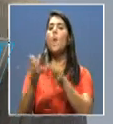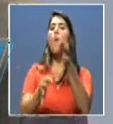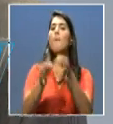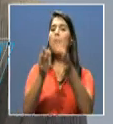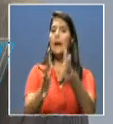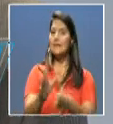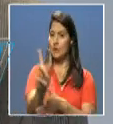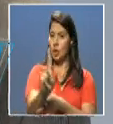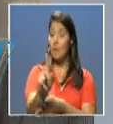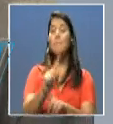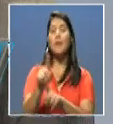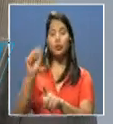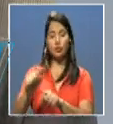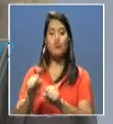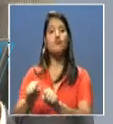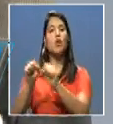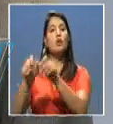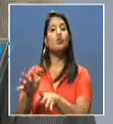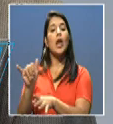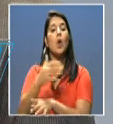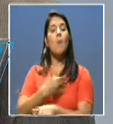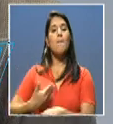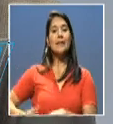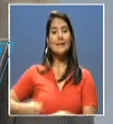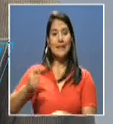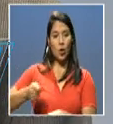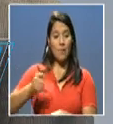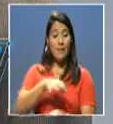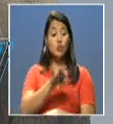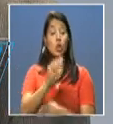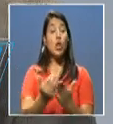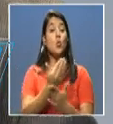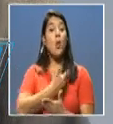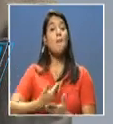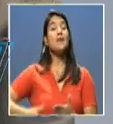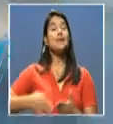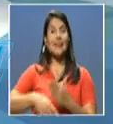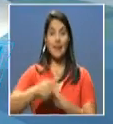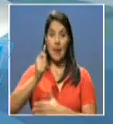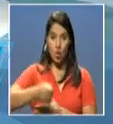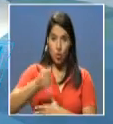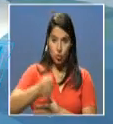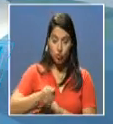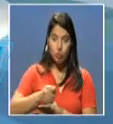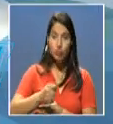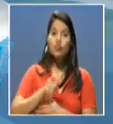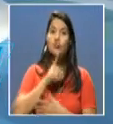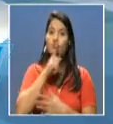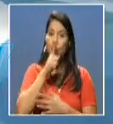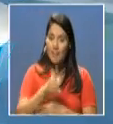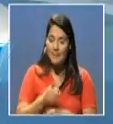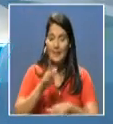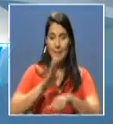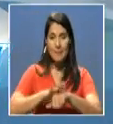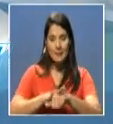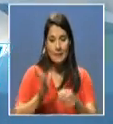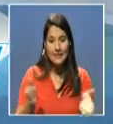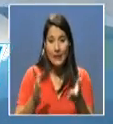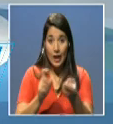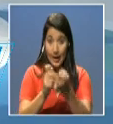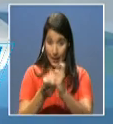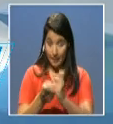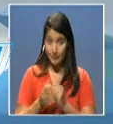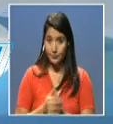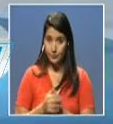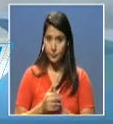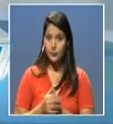como presidente de la Corte, para que haya un nuevo presidente, una nueva presidente que gestione esta dinámica del cambio. Me detengo acá, pero